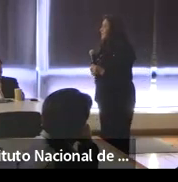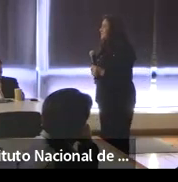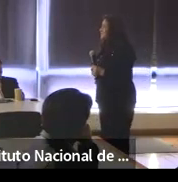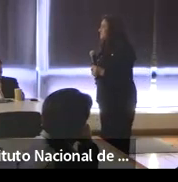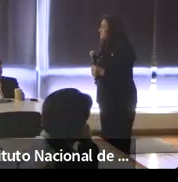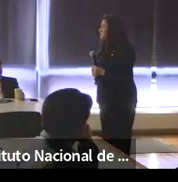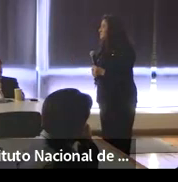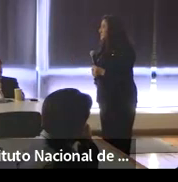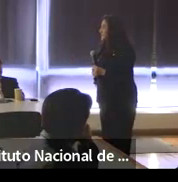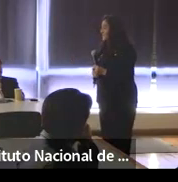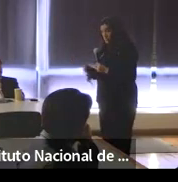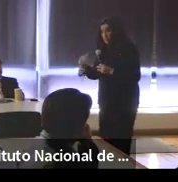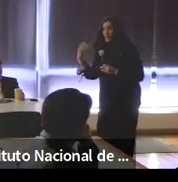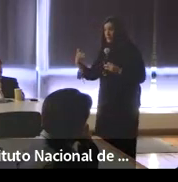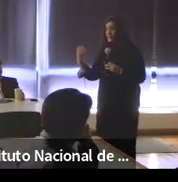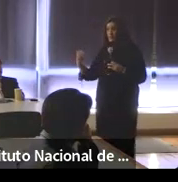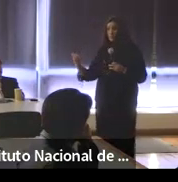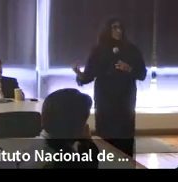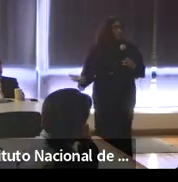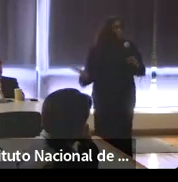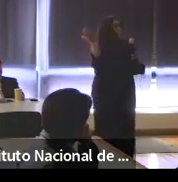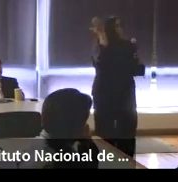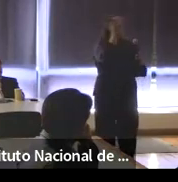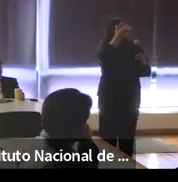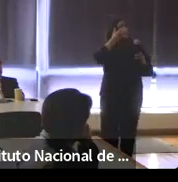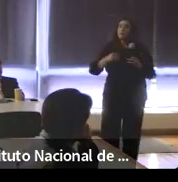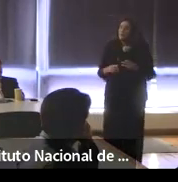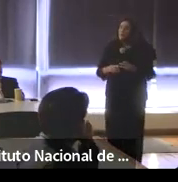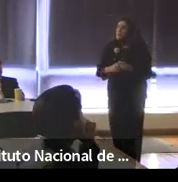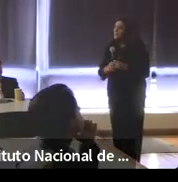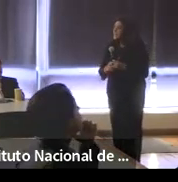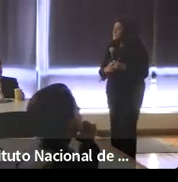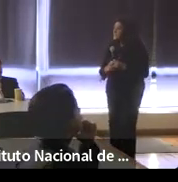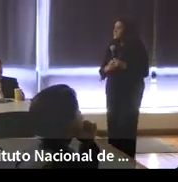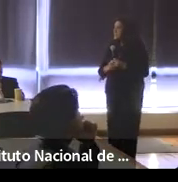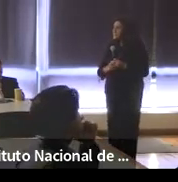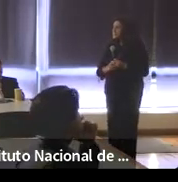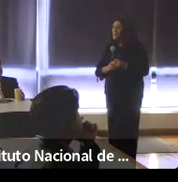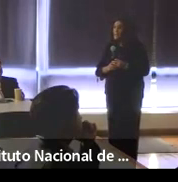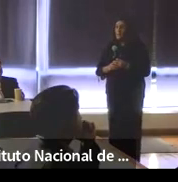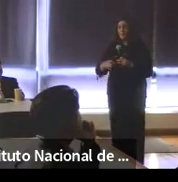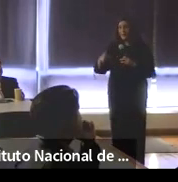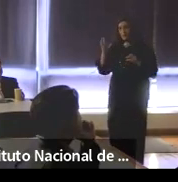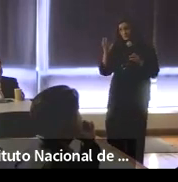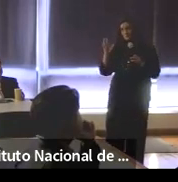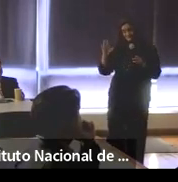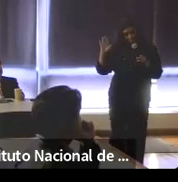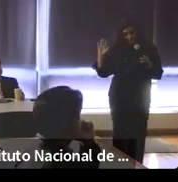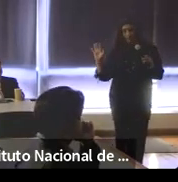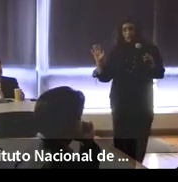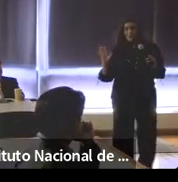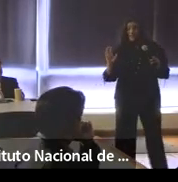no me escucharon Y eso tiene que ver justo con este enfoque de las relaciones humanas Y perdón